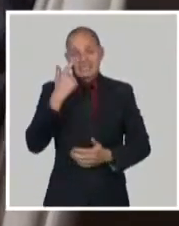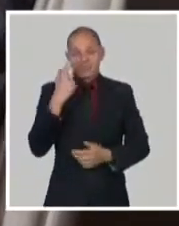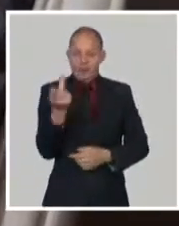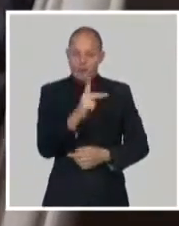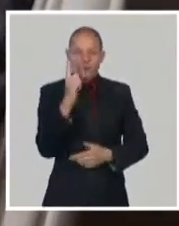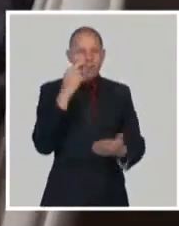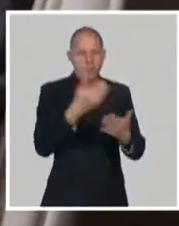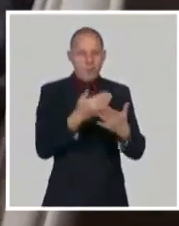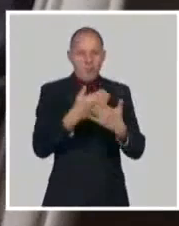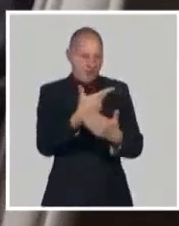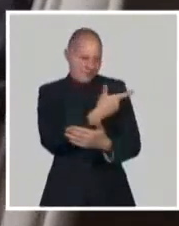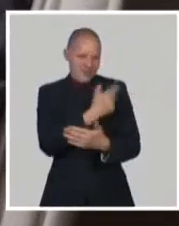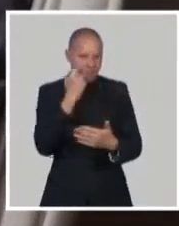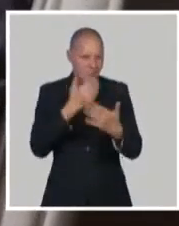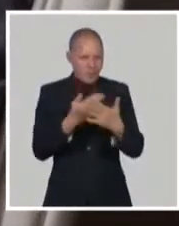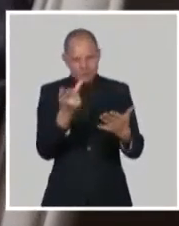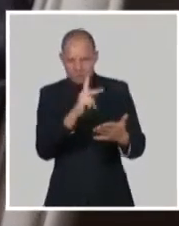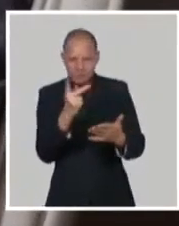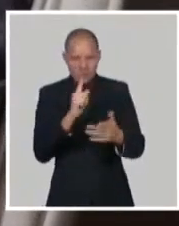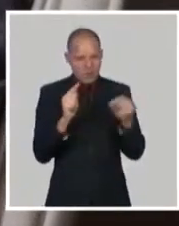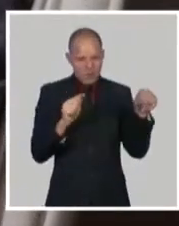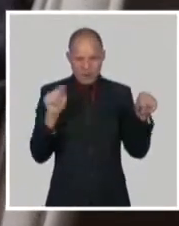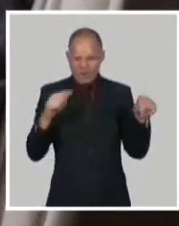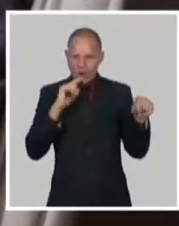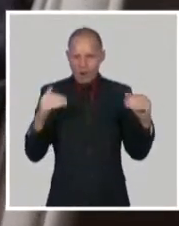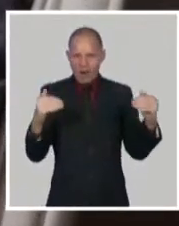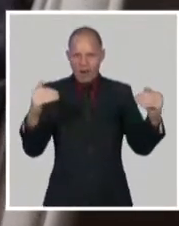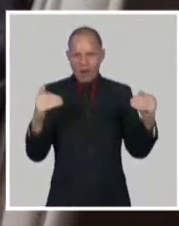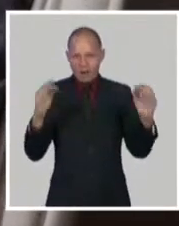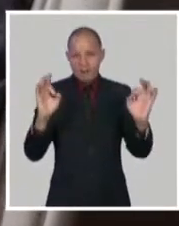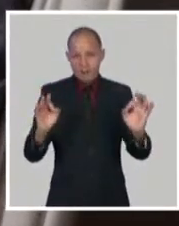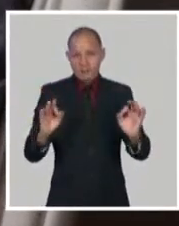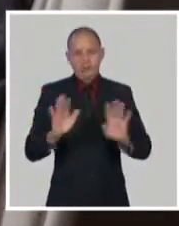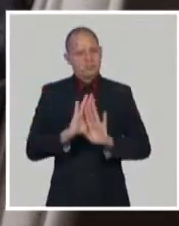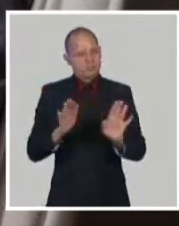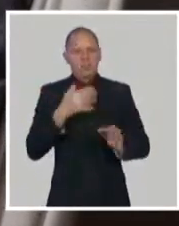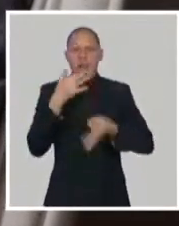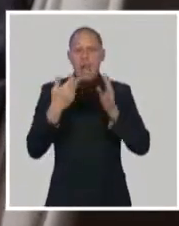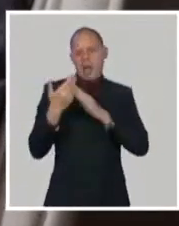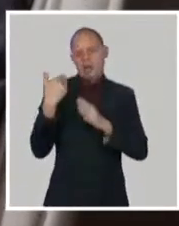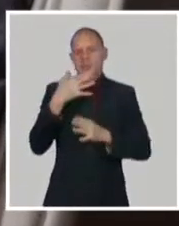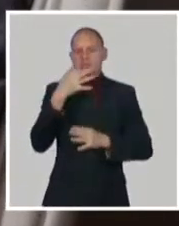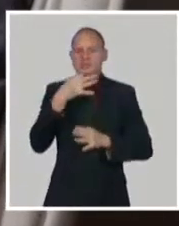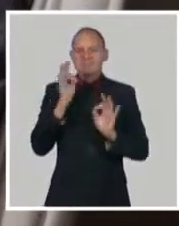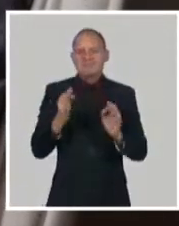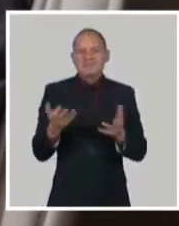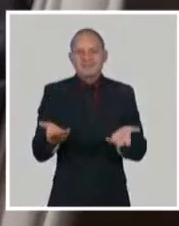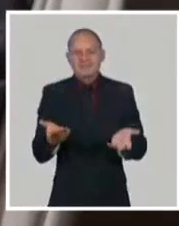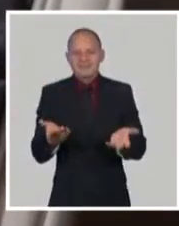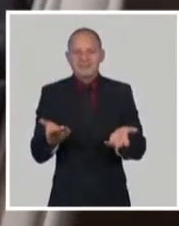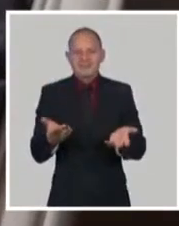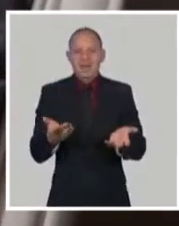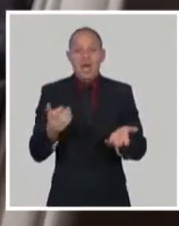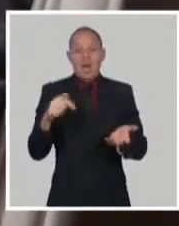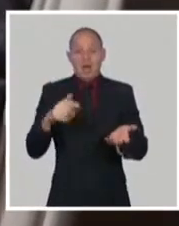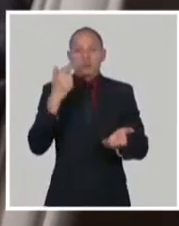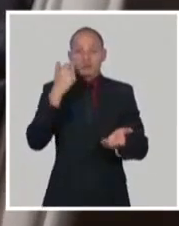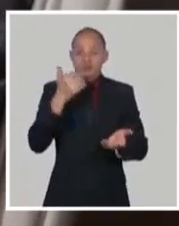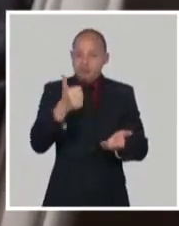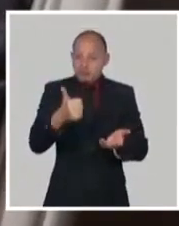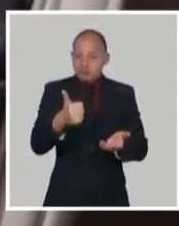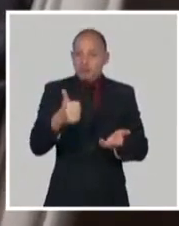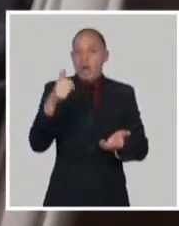candidatos vacunales cubanos, que como se había hablado, bueno, pues están en la delantera. Soberana